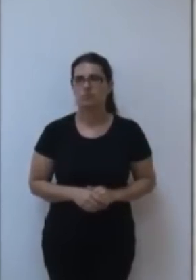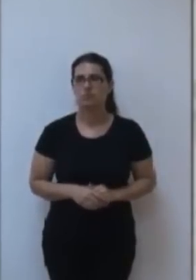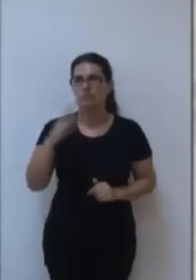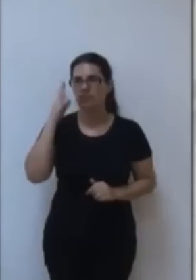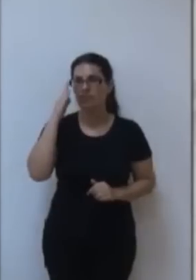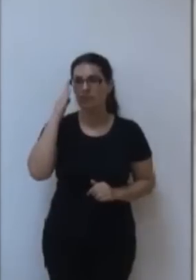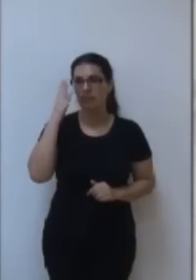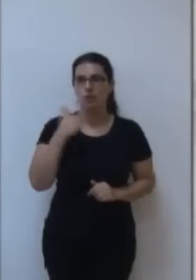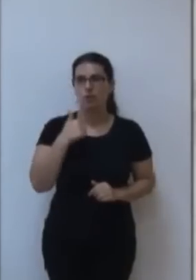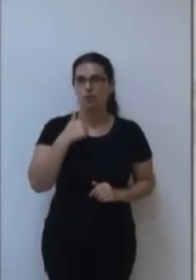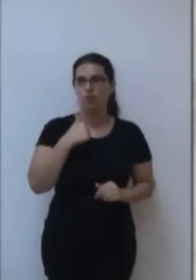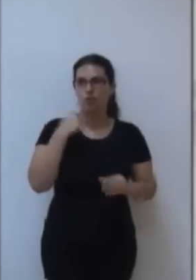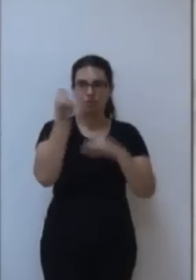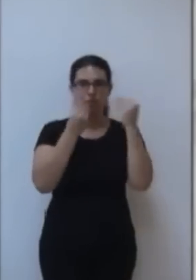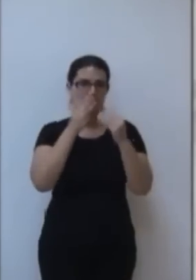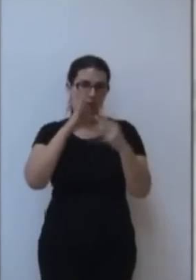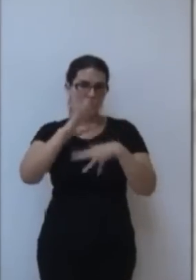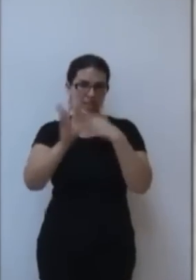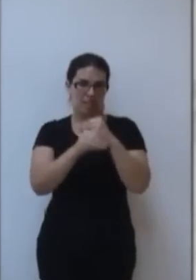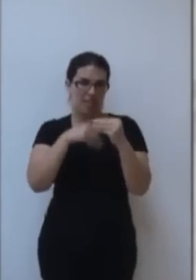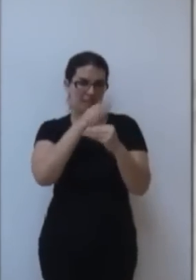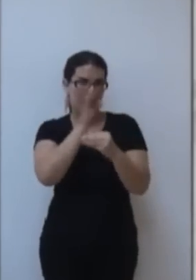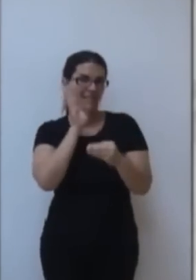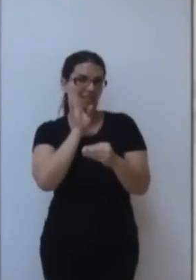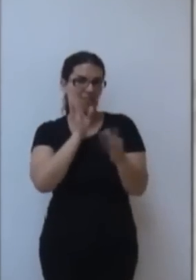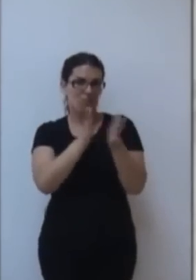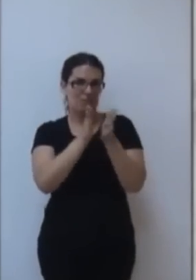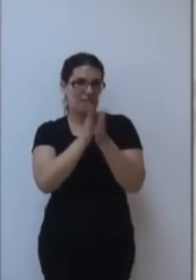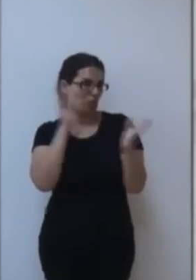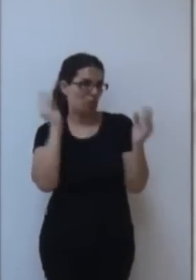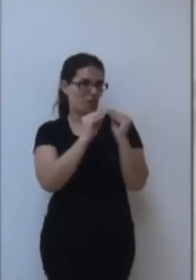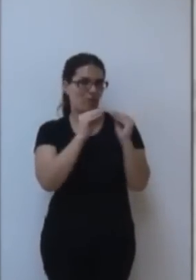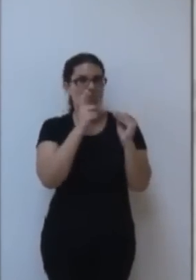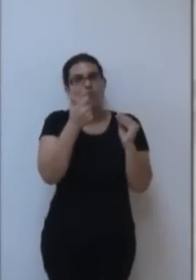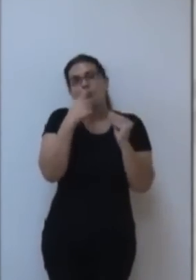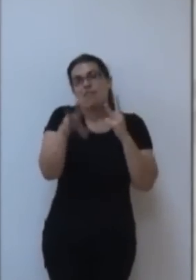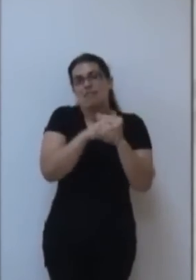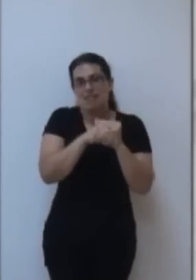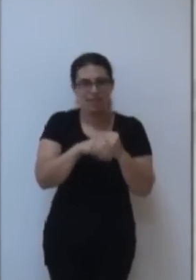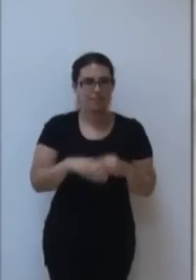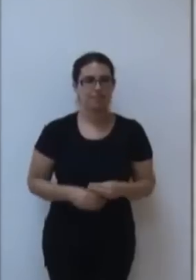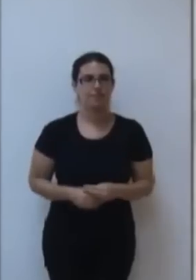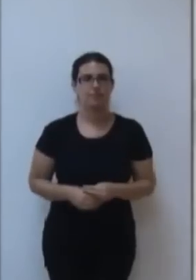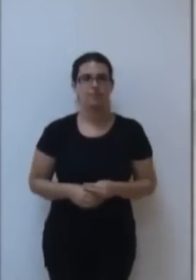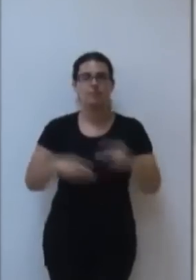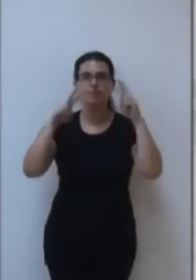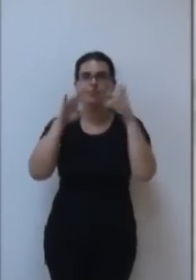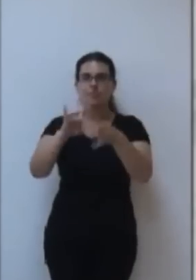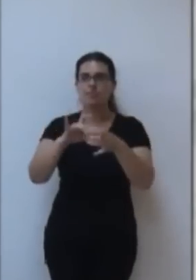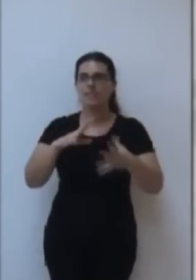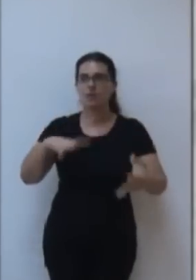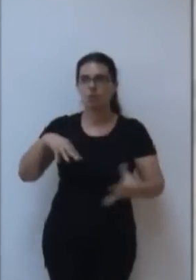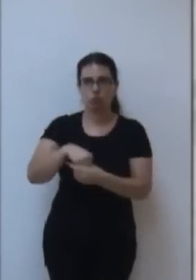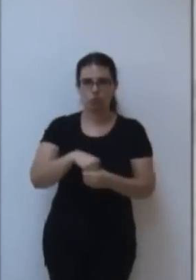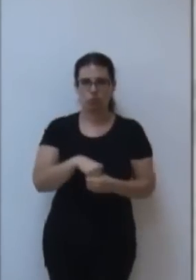Sí, bueno, yo creo que para añadir, lo que estoy totalmente de acuerdo, ¿no?, con todo lo que comentabas, el parámetro de la